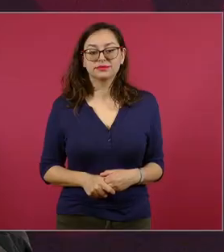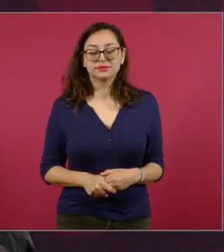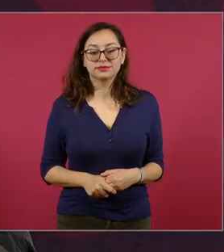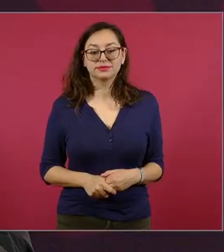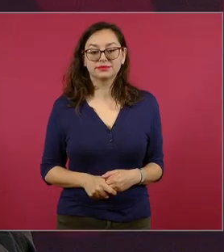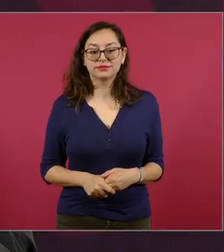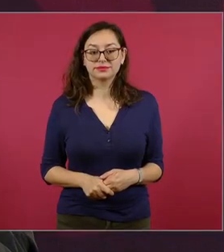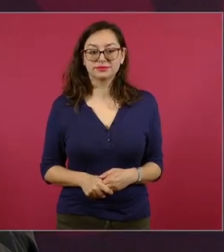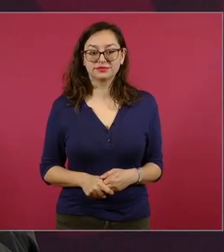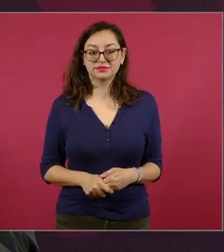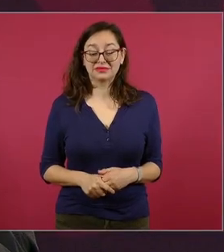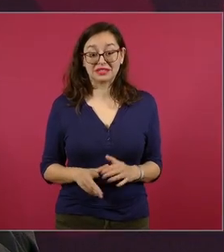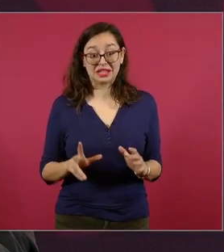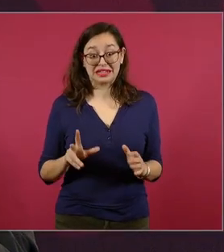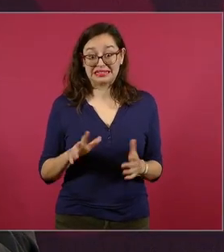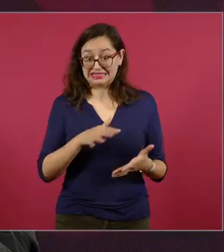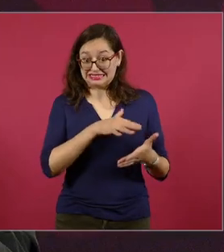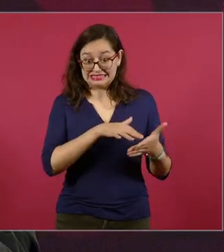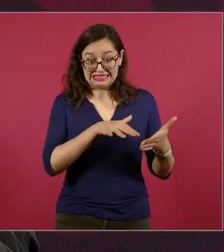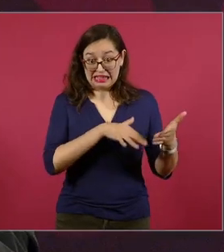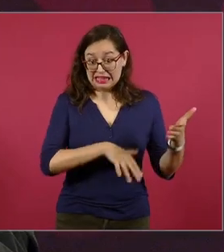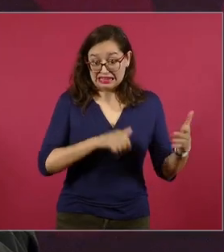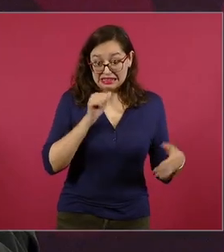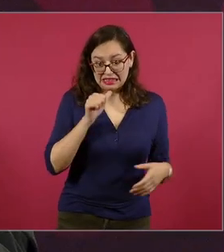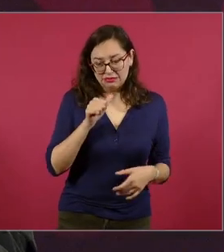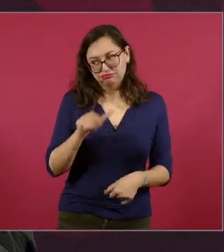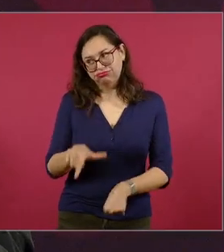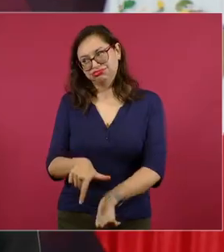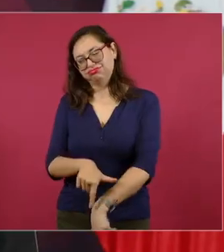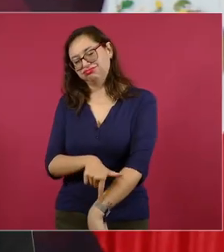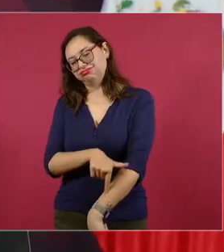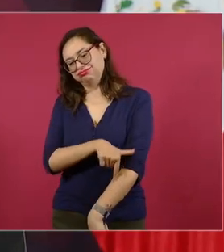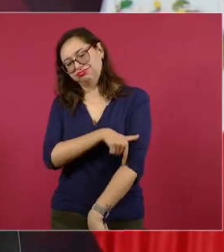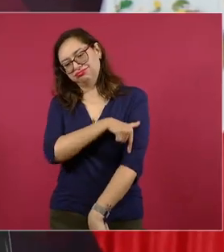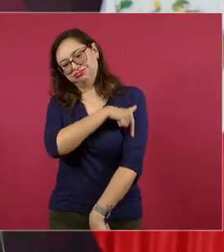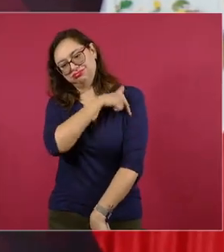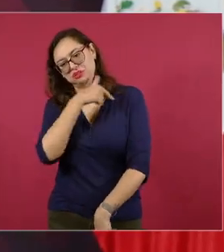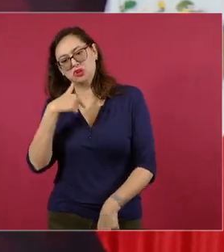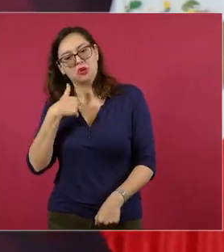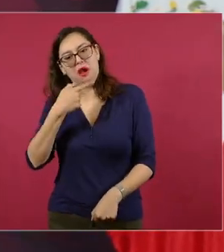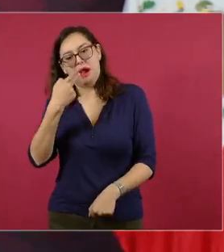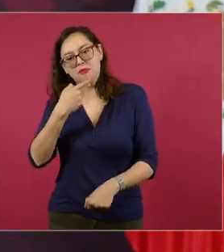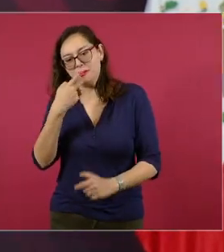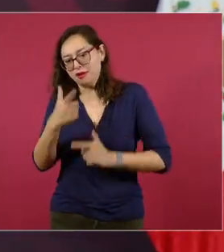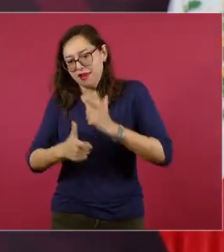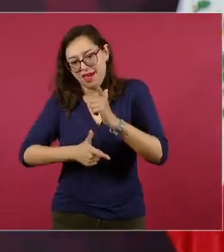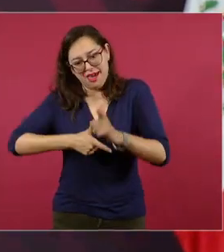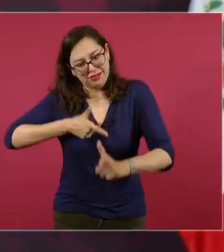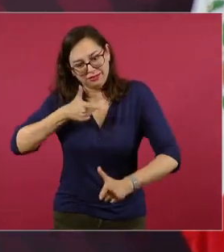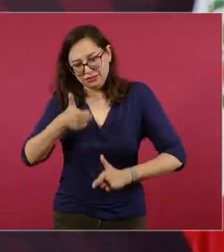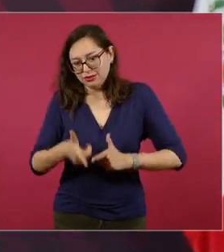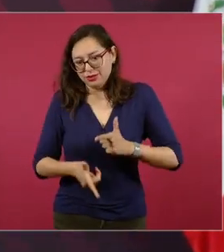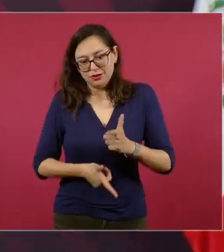porque si no, nos tardamos mucho, no hablo de corrido. Entonces,